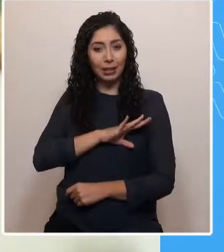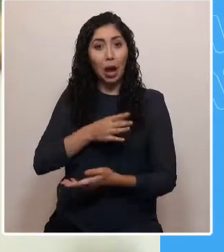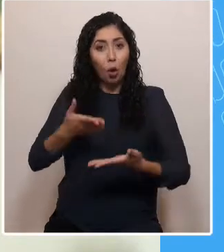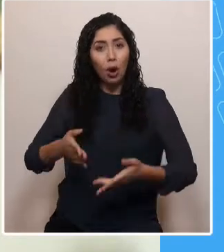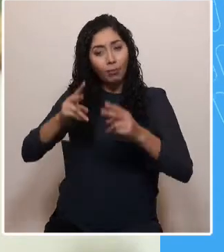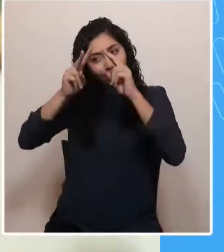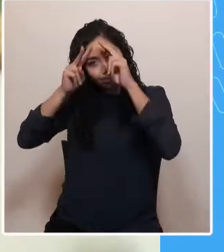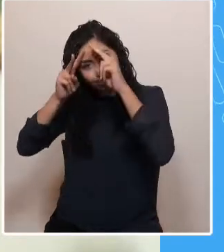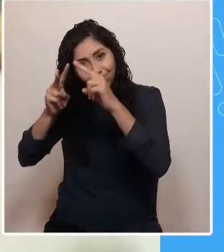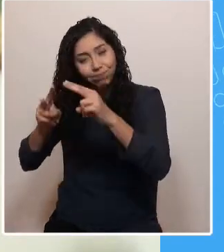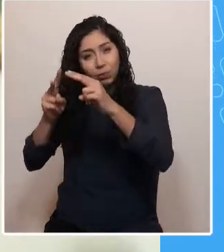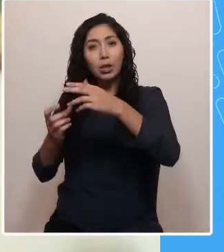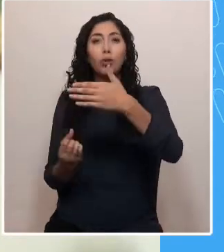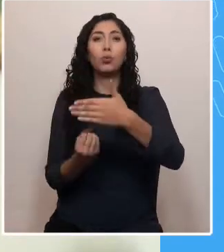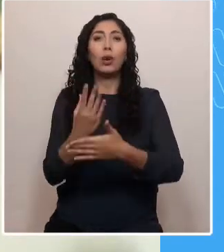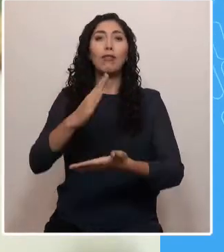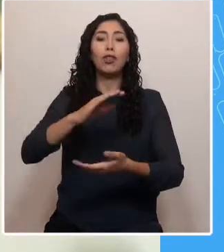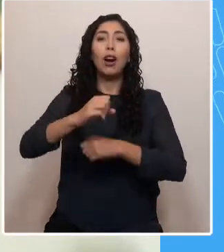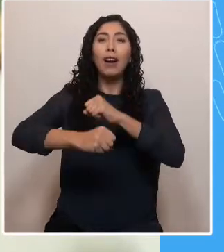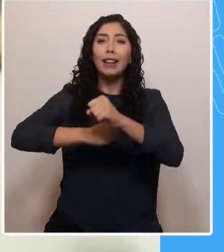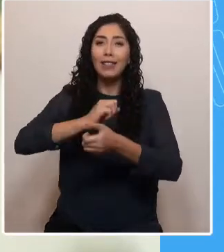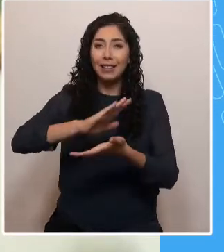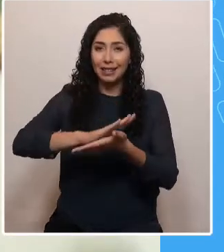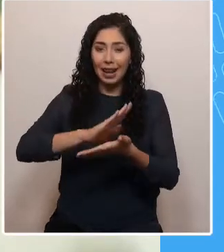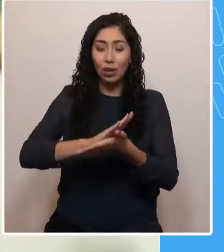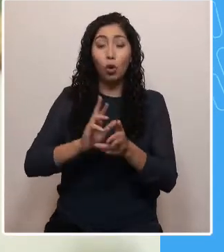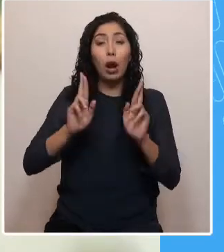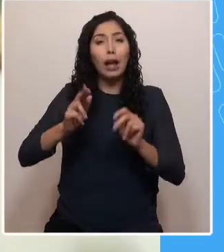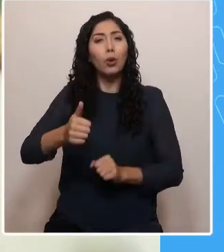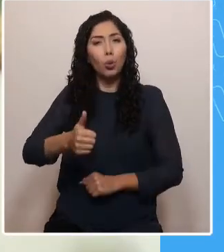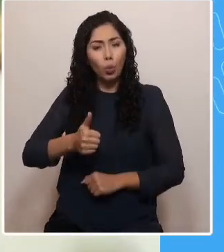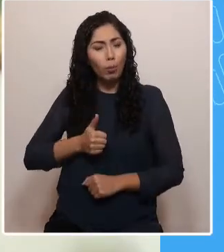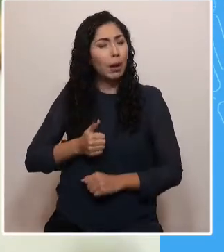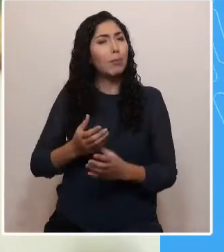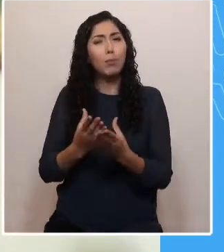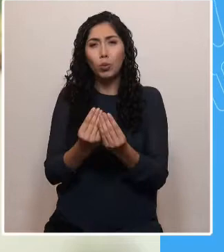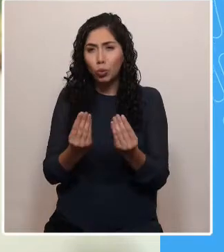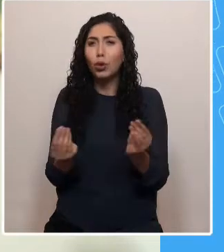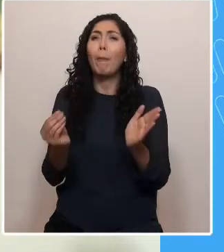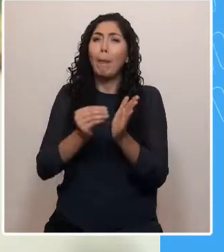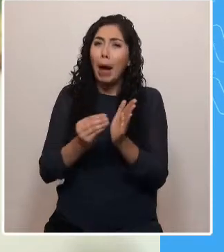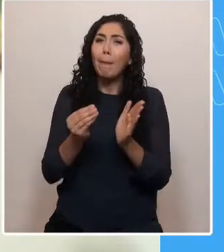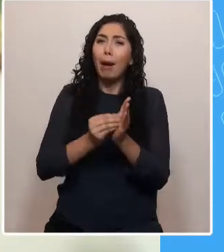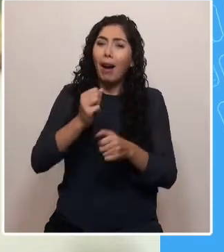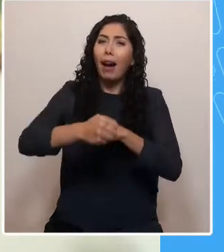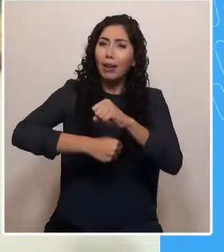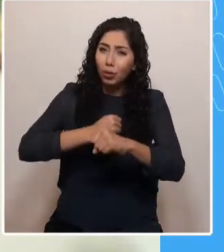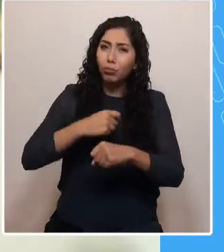homenaje en un nuevo aniversario, deseando que se cumplan muchos, muchos más. Muchísimas gracias.